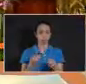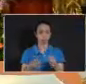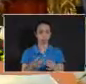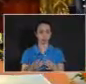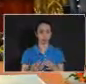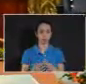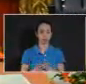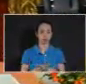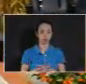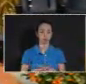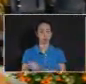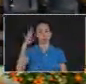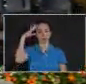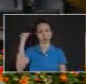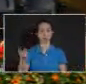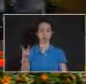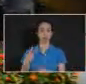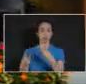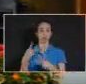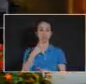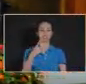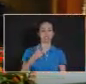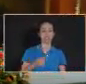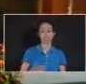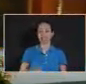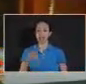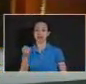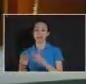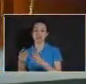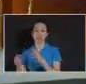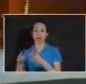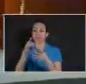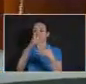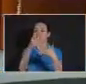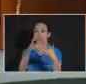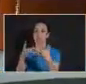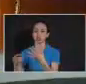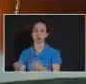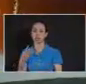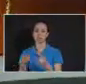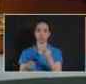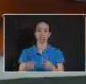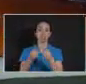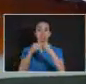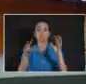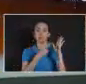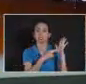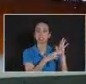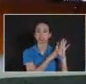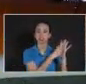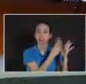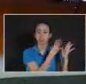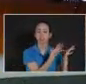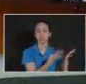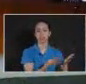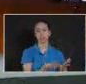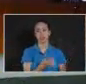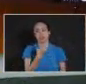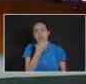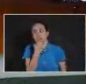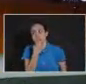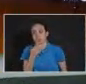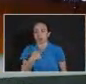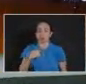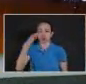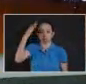Porque me vienen a decir que el infierno es aquí, que es allá, y ni un texto bíblico. Digo yo, perdón, yo sé que Dios es